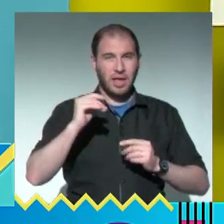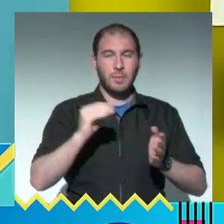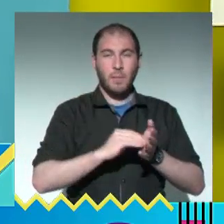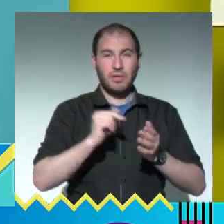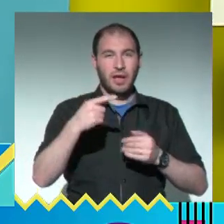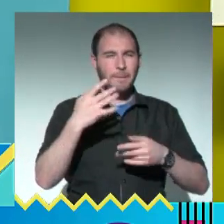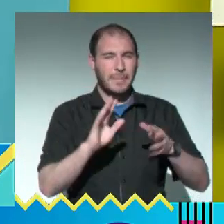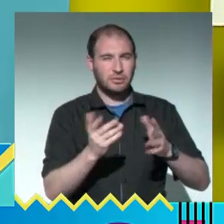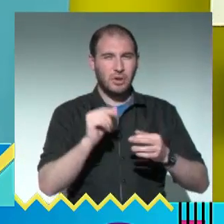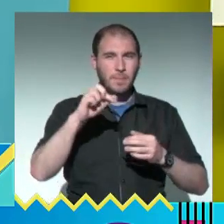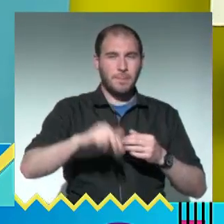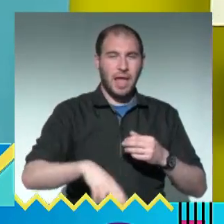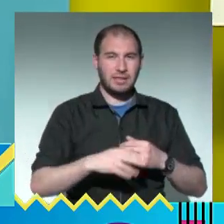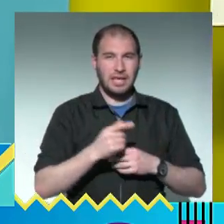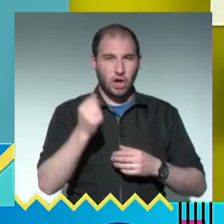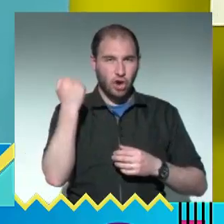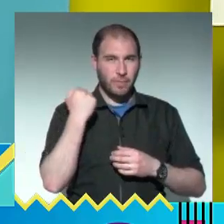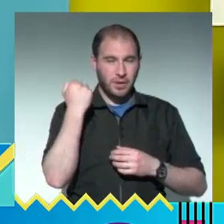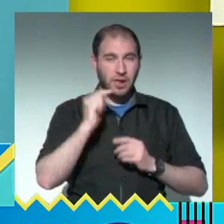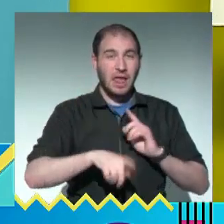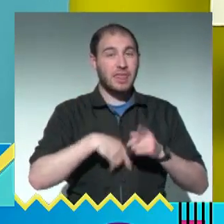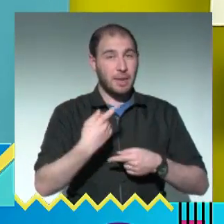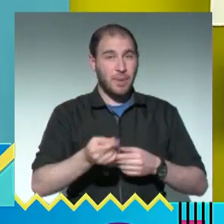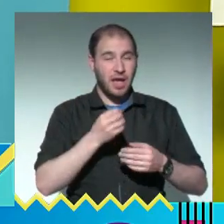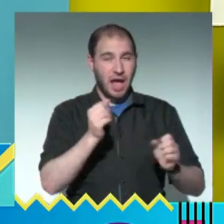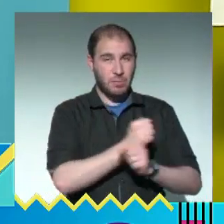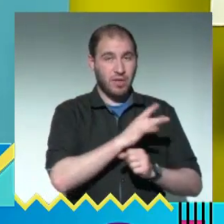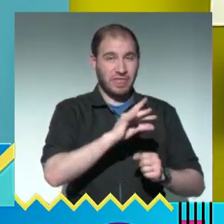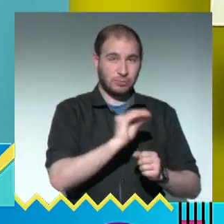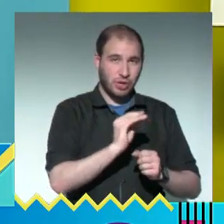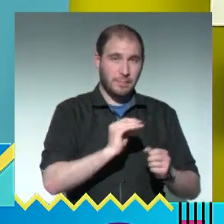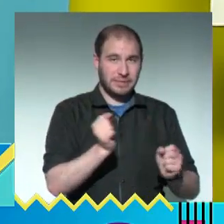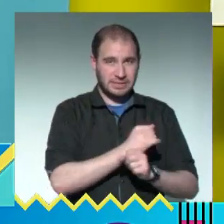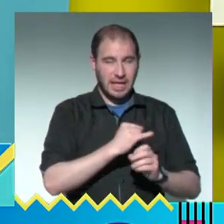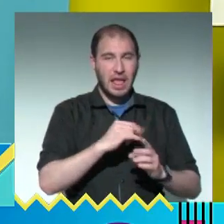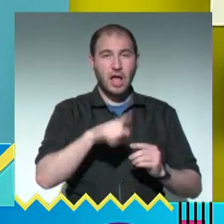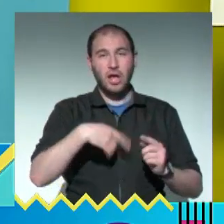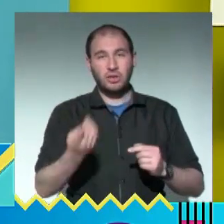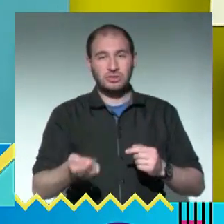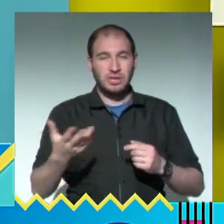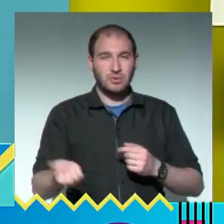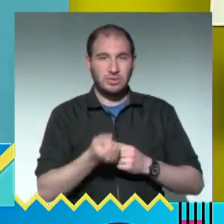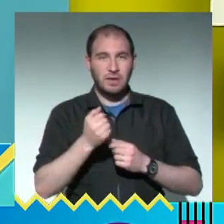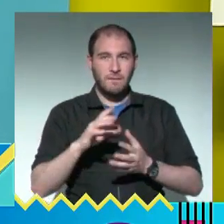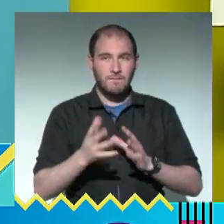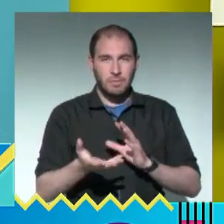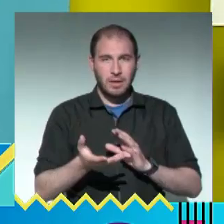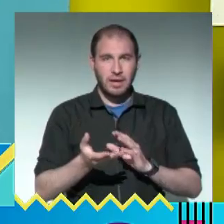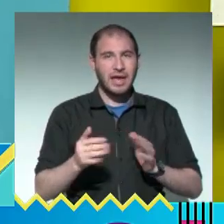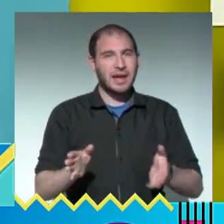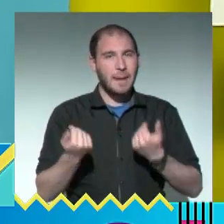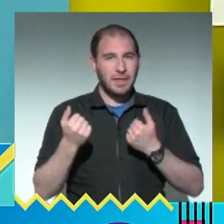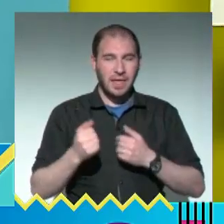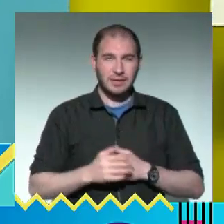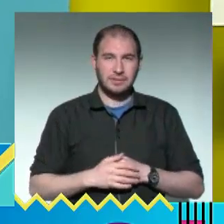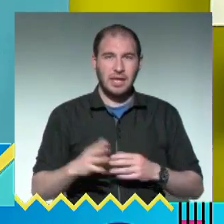momento de estipular una política económica? Luego de esta media sanción, lo que se está buscando ahora es lograr quizás de una manera más rápida,